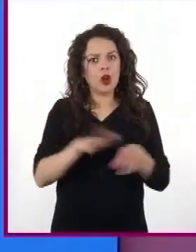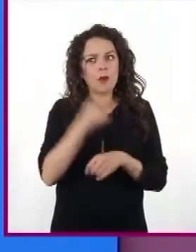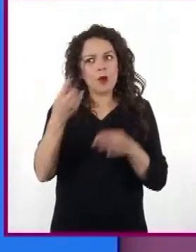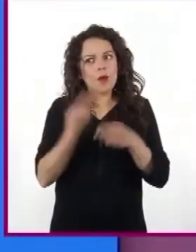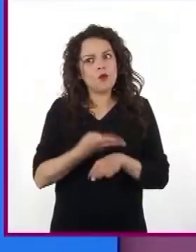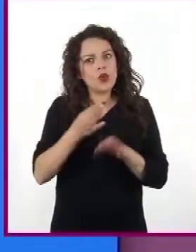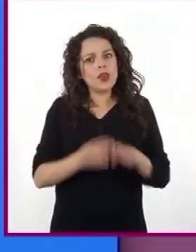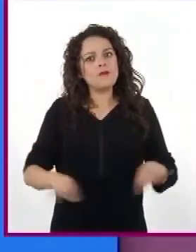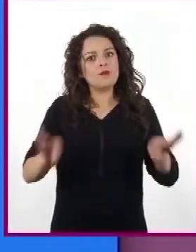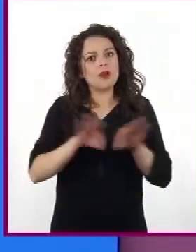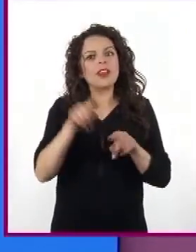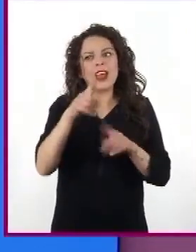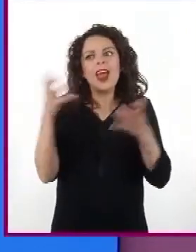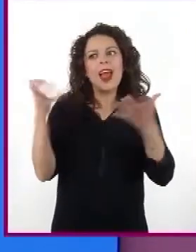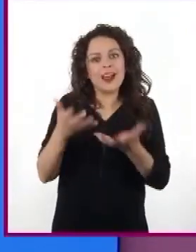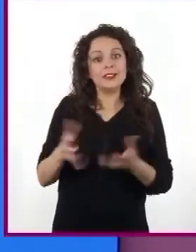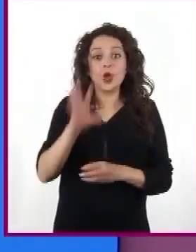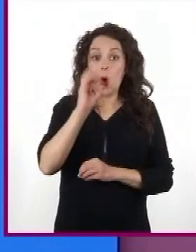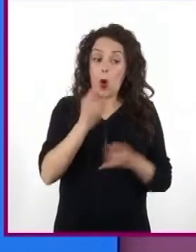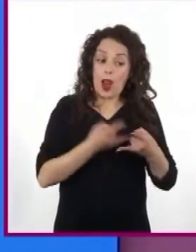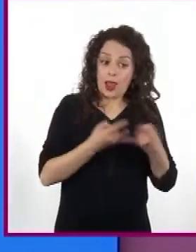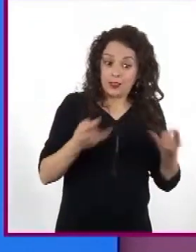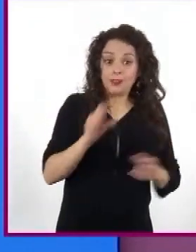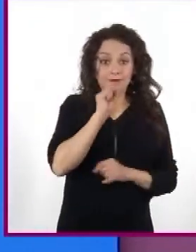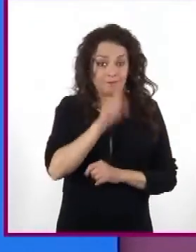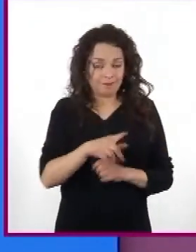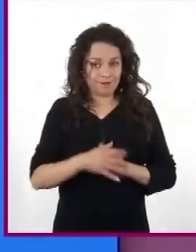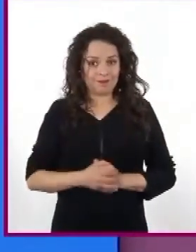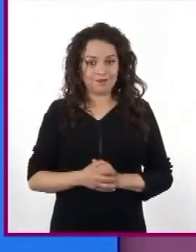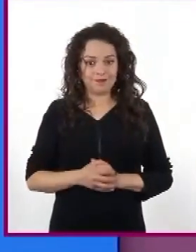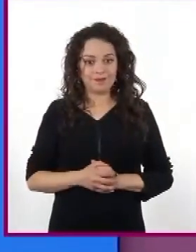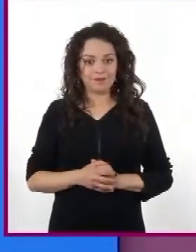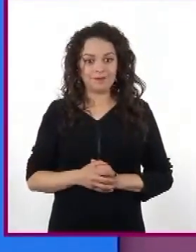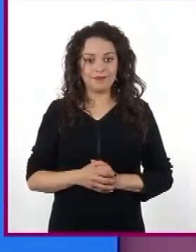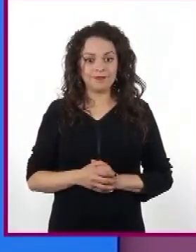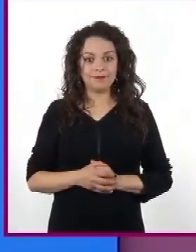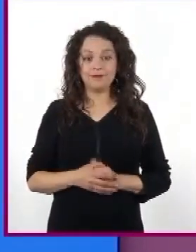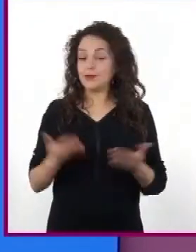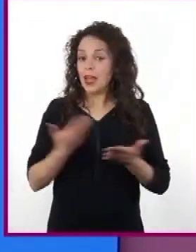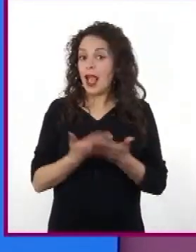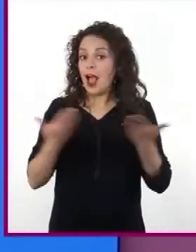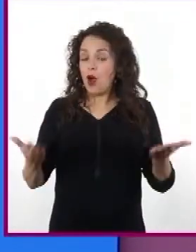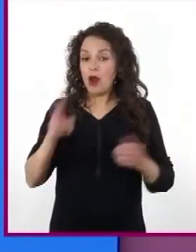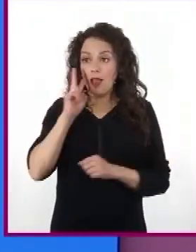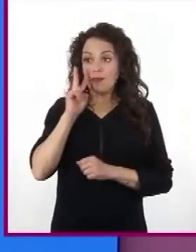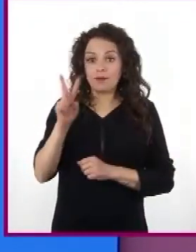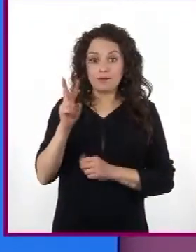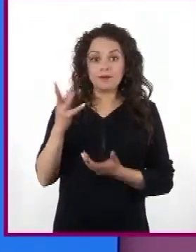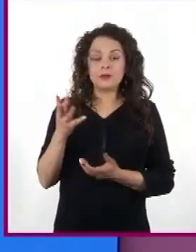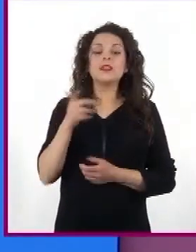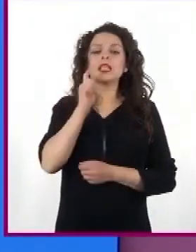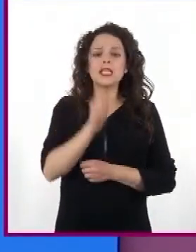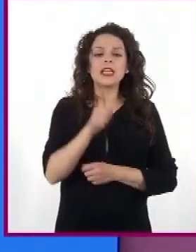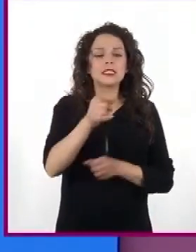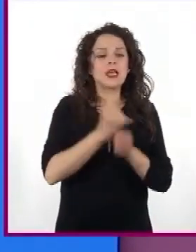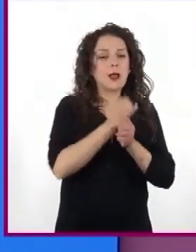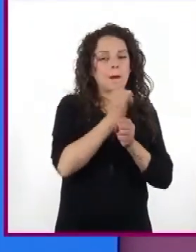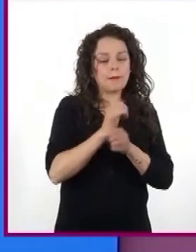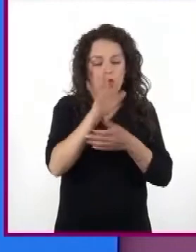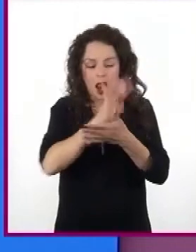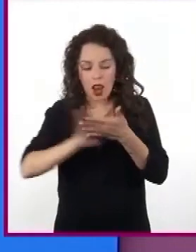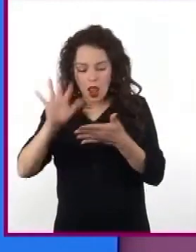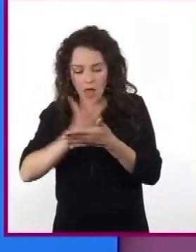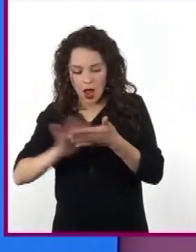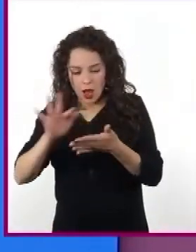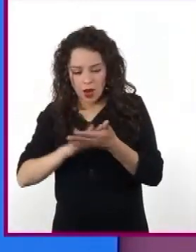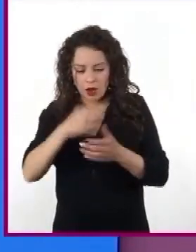O en nuestra historia, si lo hacemos de seres queridos. Ahora les invitamos a que investiguen, lean y organicen de